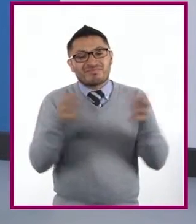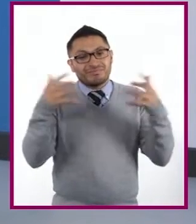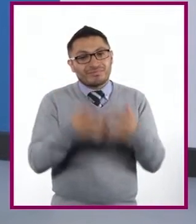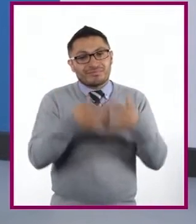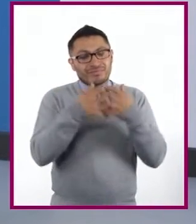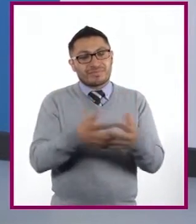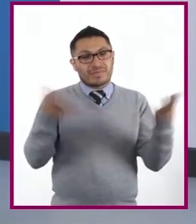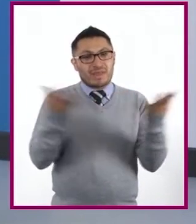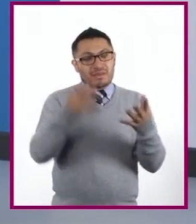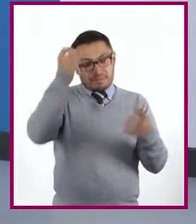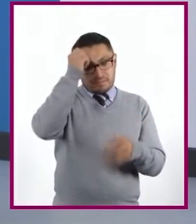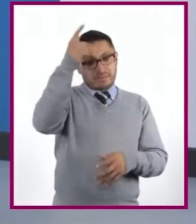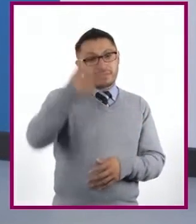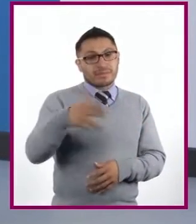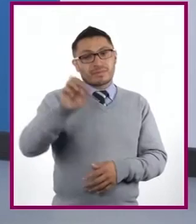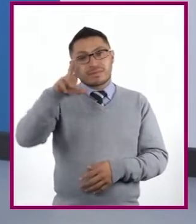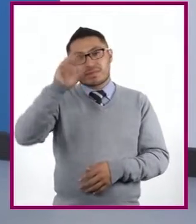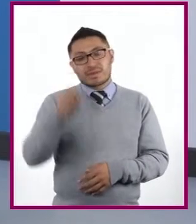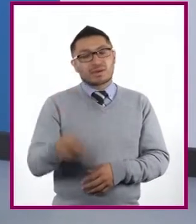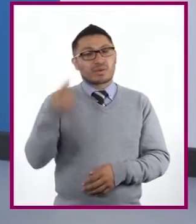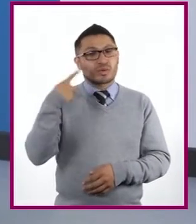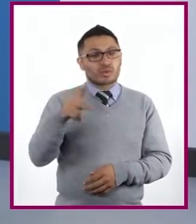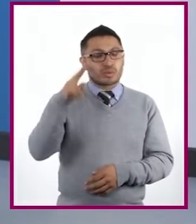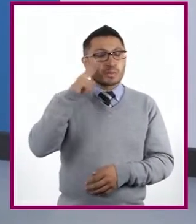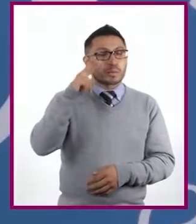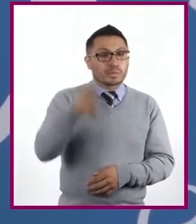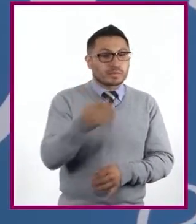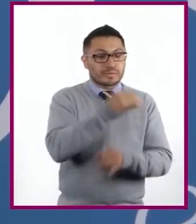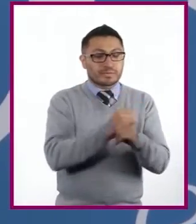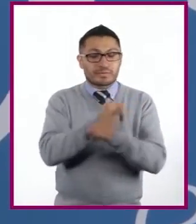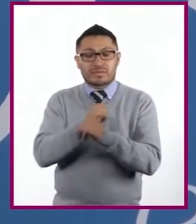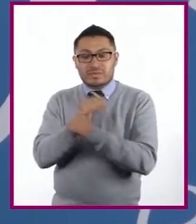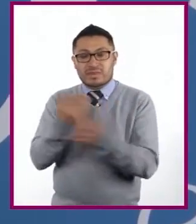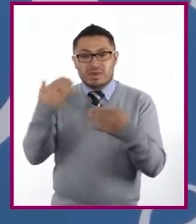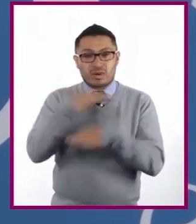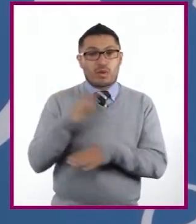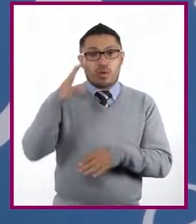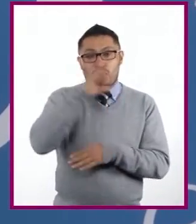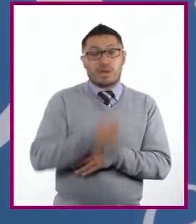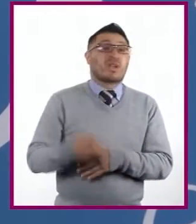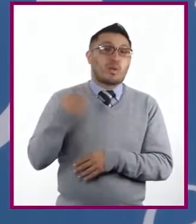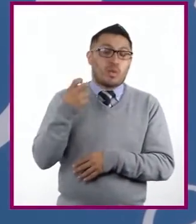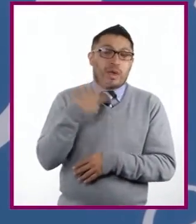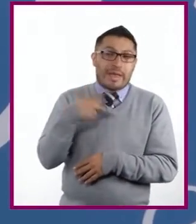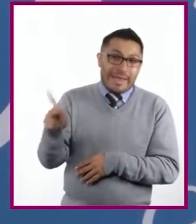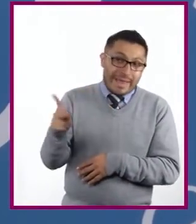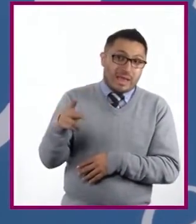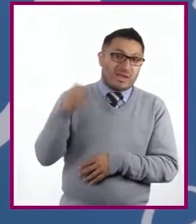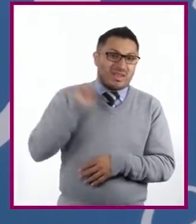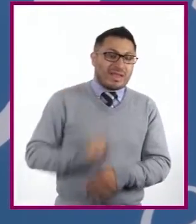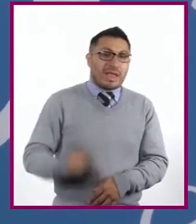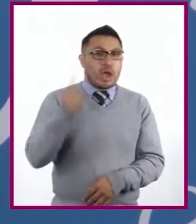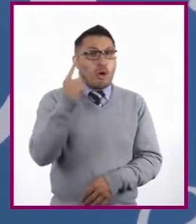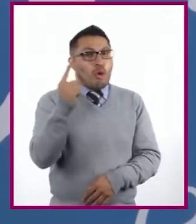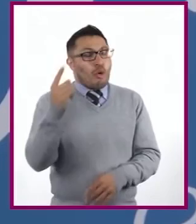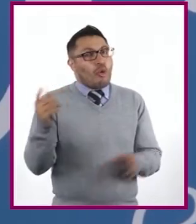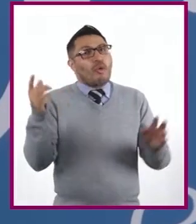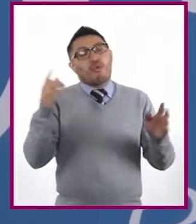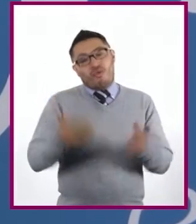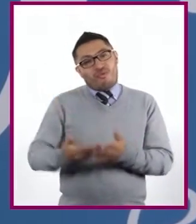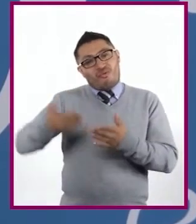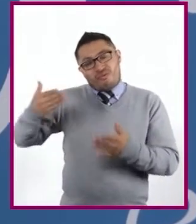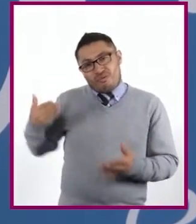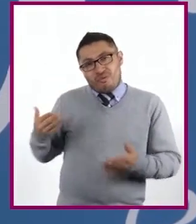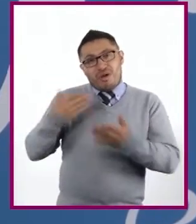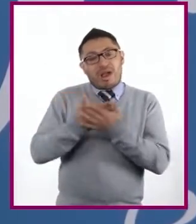Herón partiendo de sus observaciones y estudios del calor. Bueno, eso fue durante el siglo I de nuestra era. Ahora